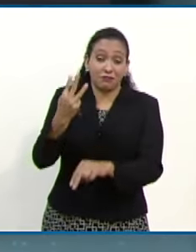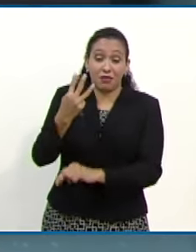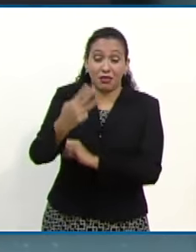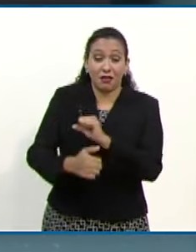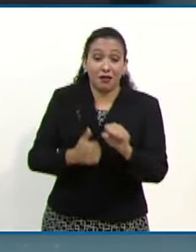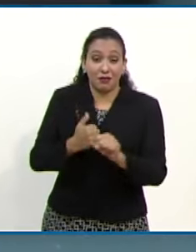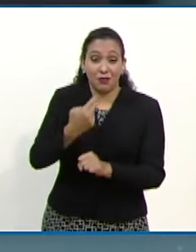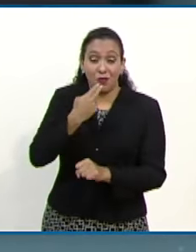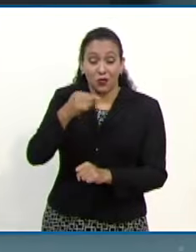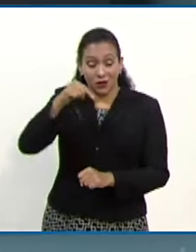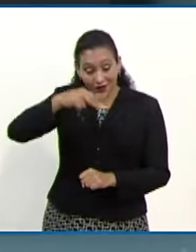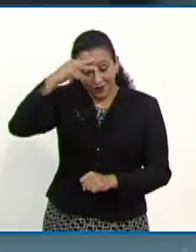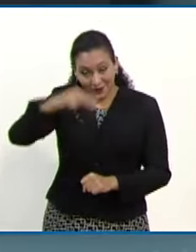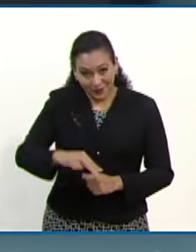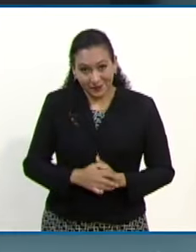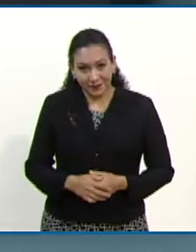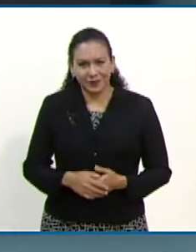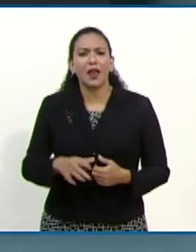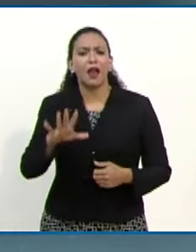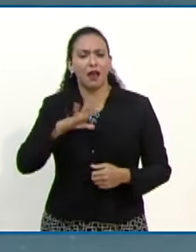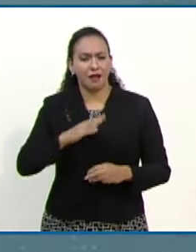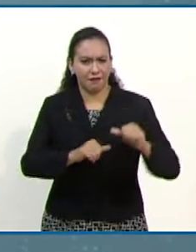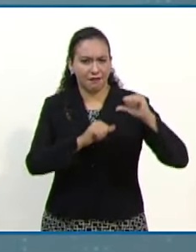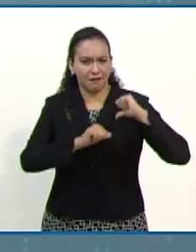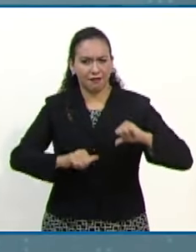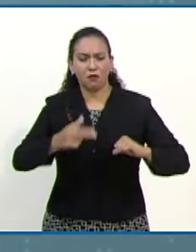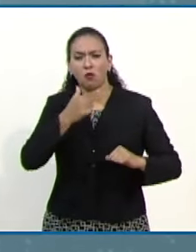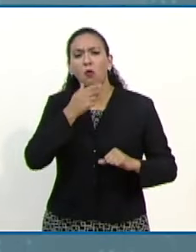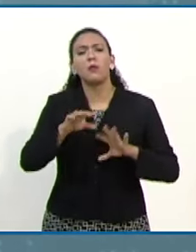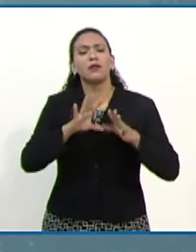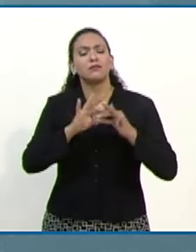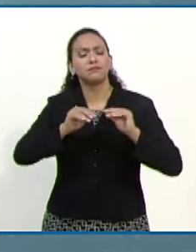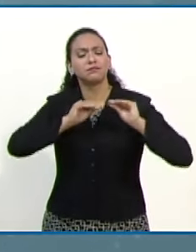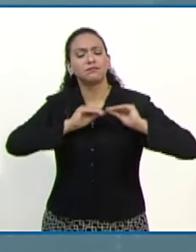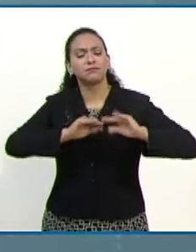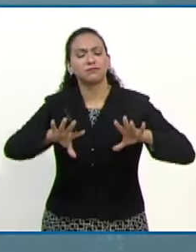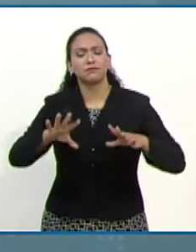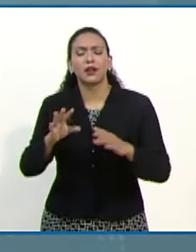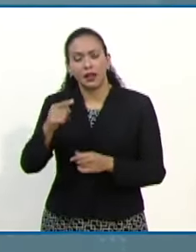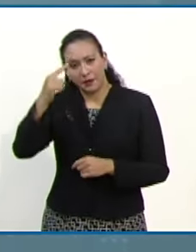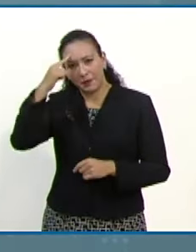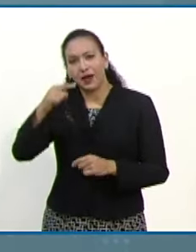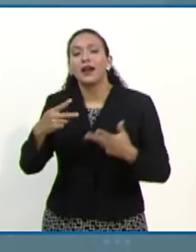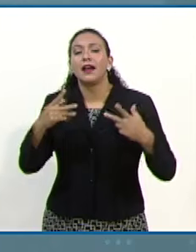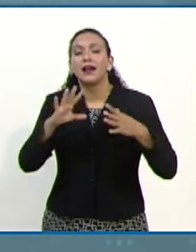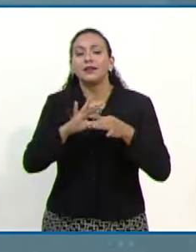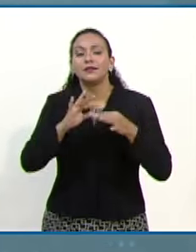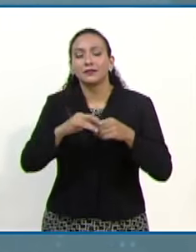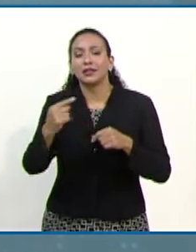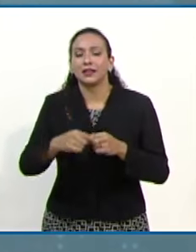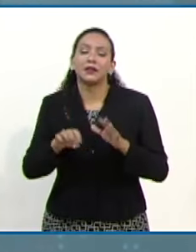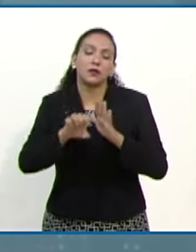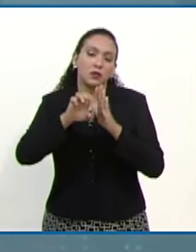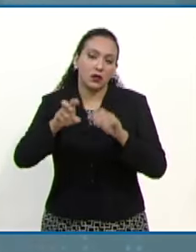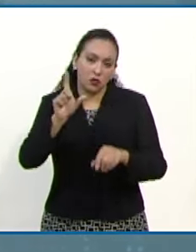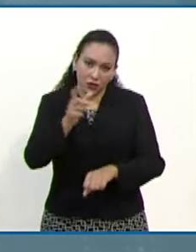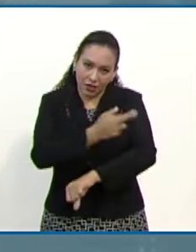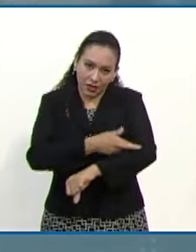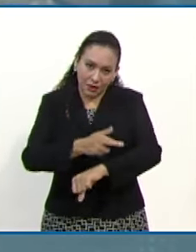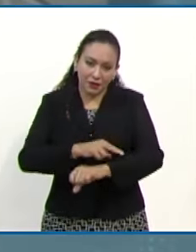personal jurisdiccional del Poder Judicial de Morelos, que se enfocó en la instrumentación de la perspectiva de género en los procesos en la